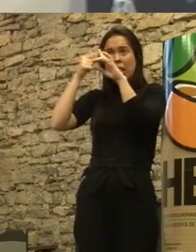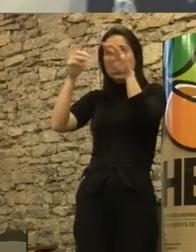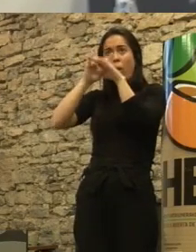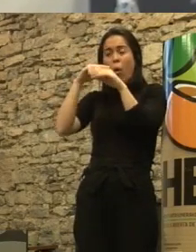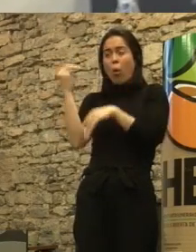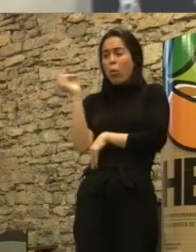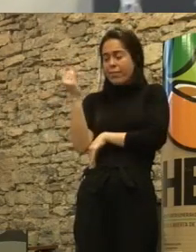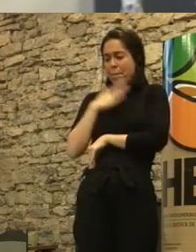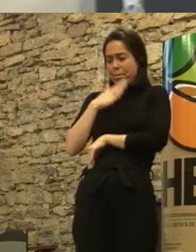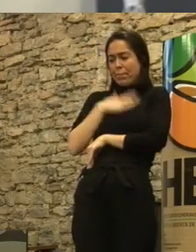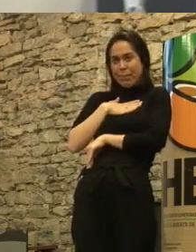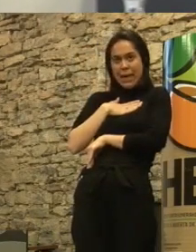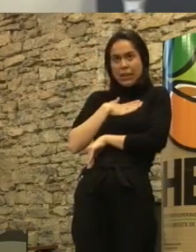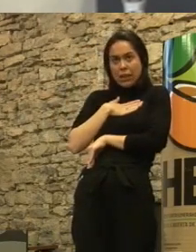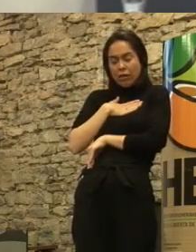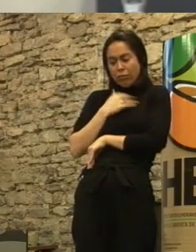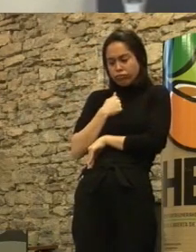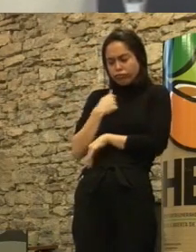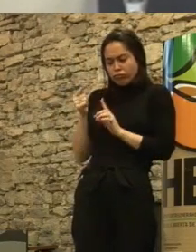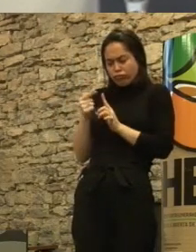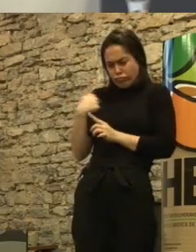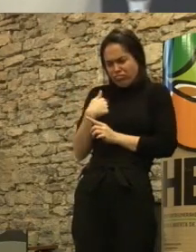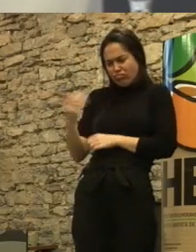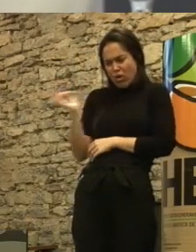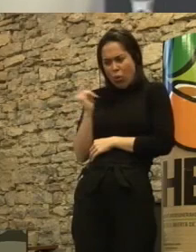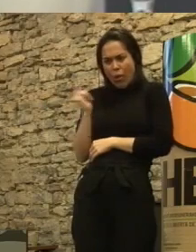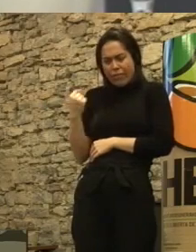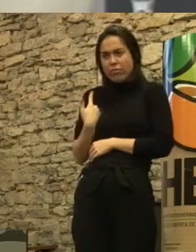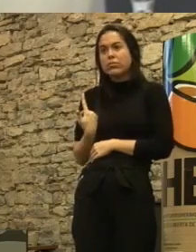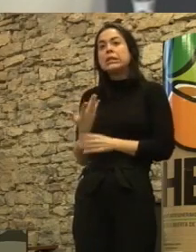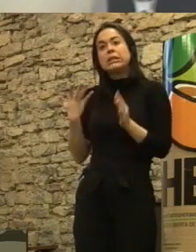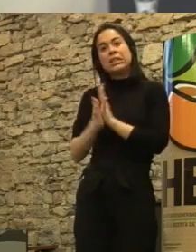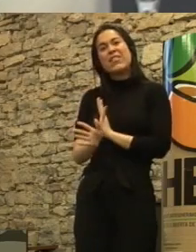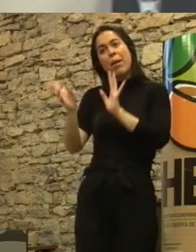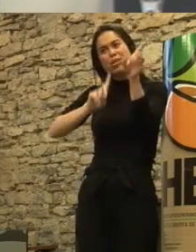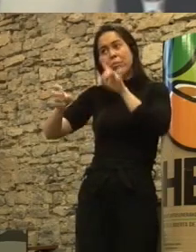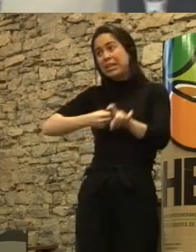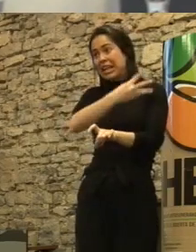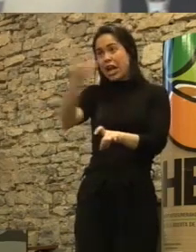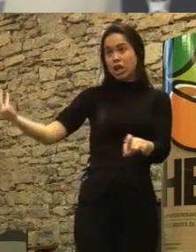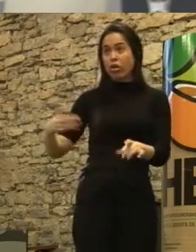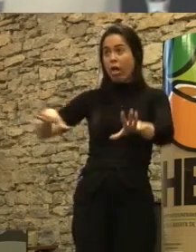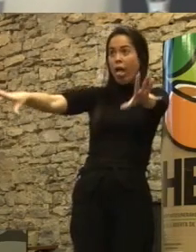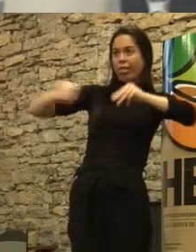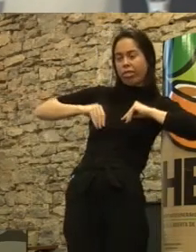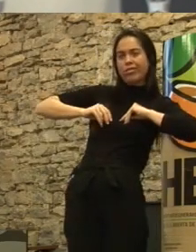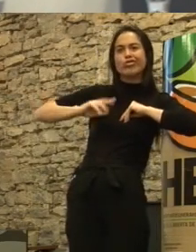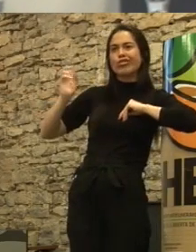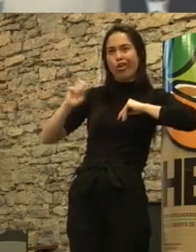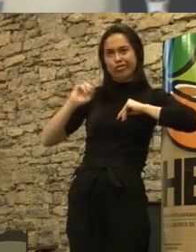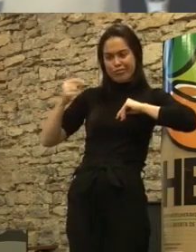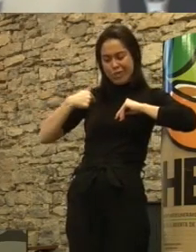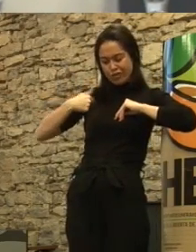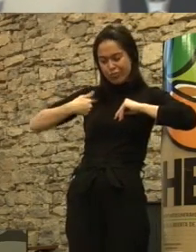esto también es un concepto muy interesante. No es solo los problemas de los demás que se vuelven innovación social, sino los míos